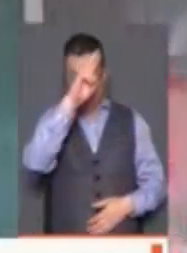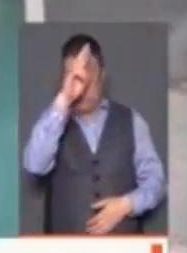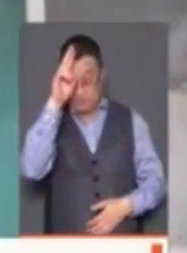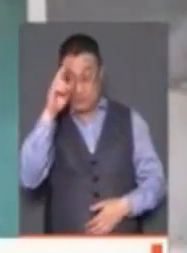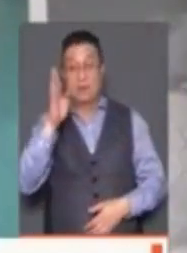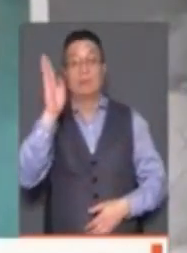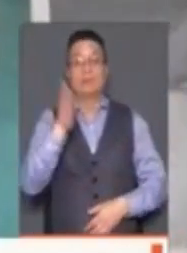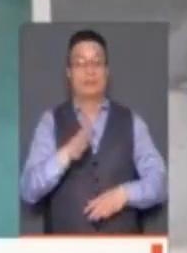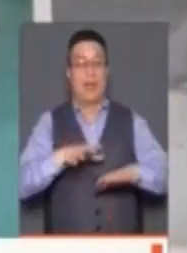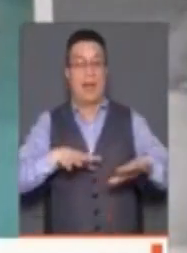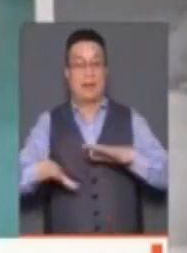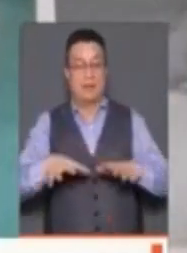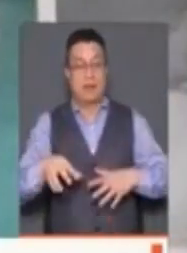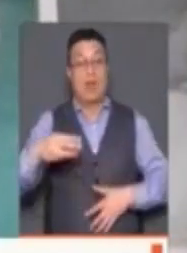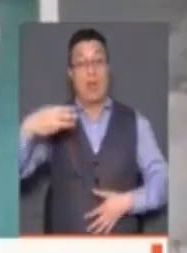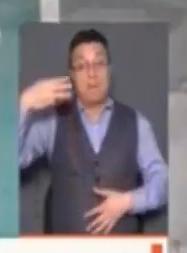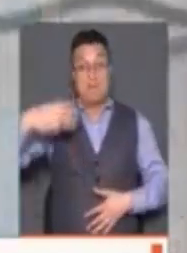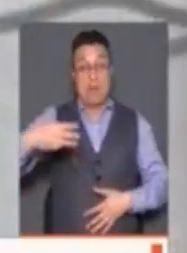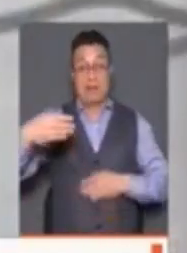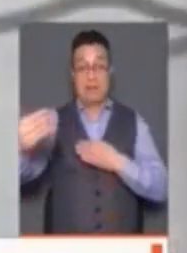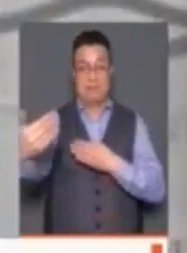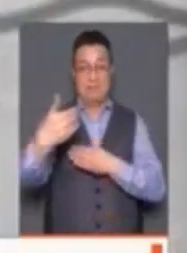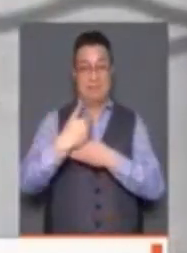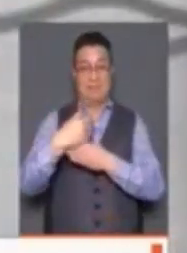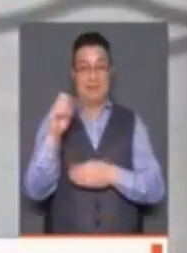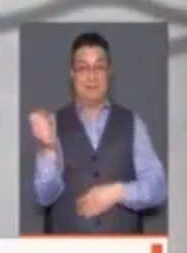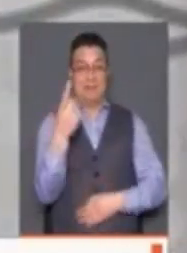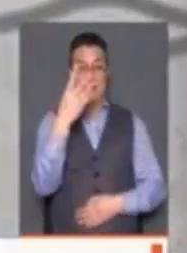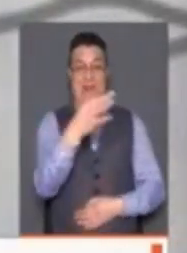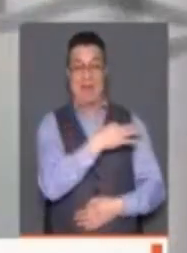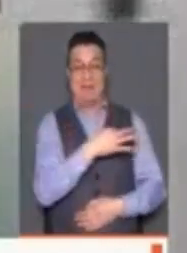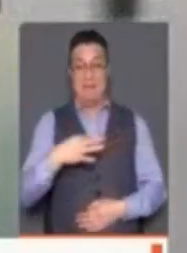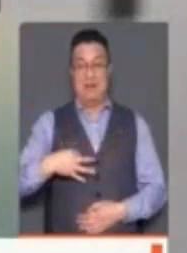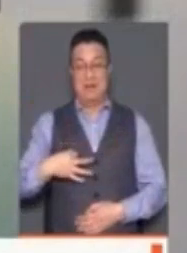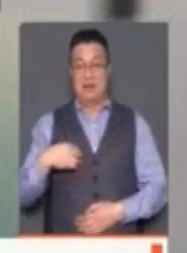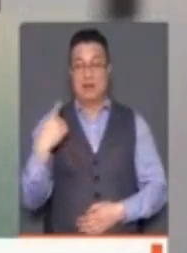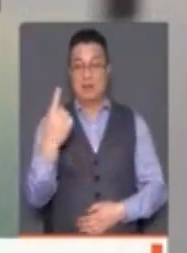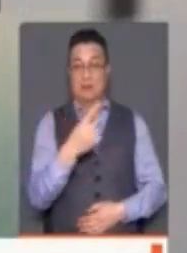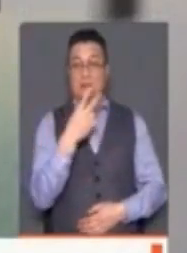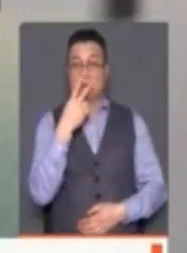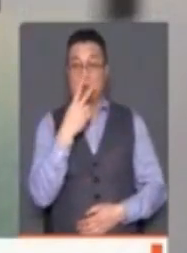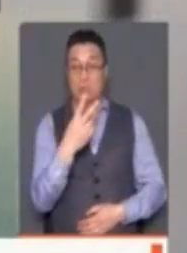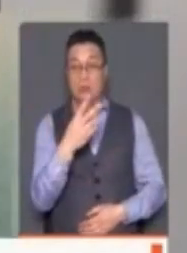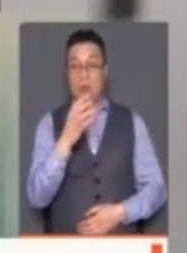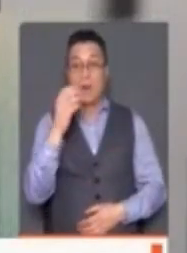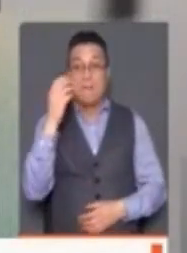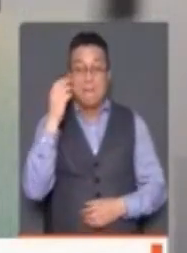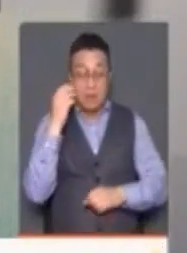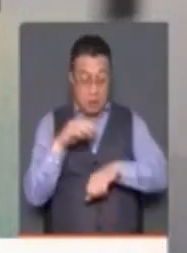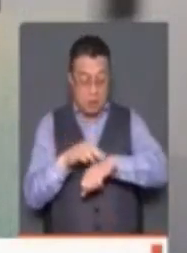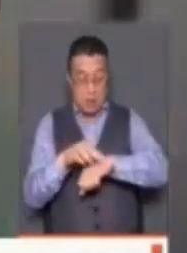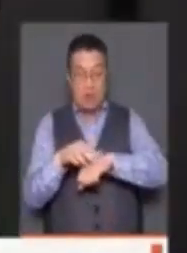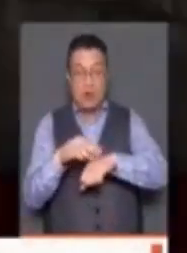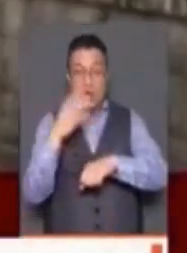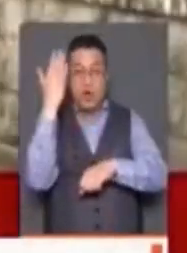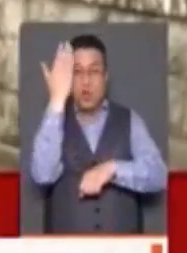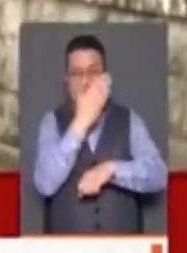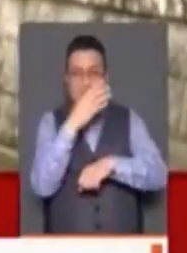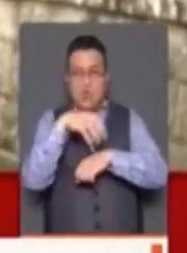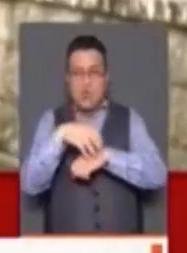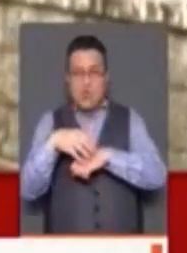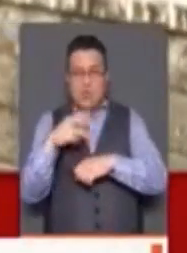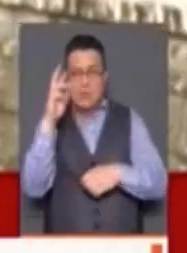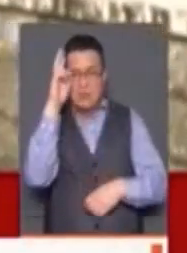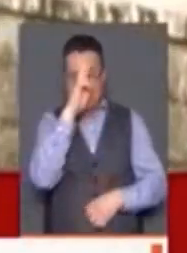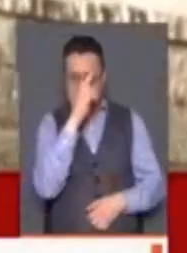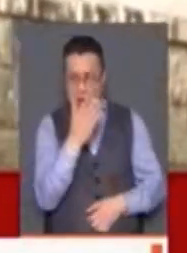actividades y el martes, cuando recibió a la primera ministra, llamó la atención las manchas oscuras en sus manos.